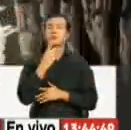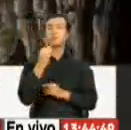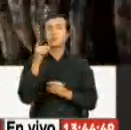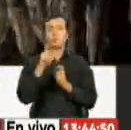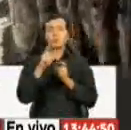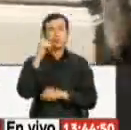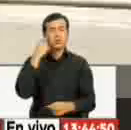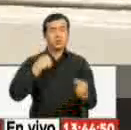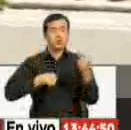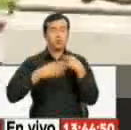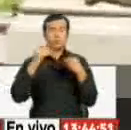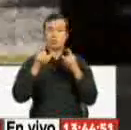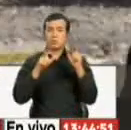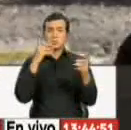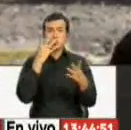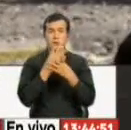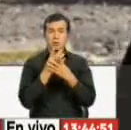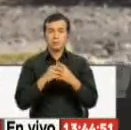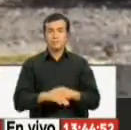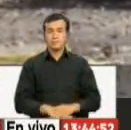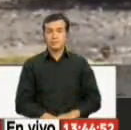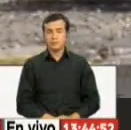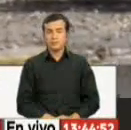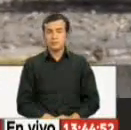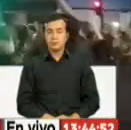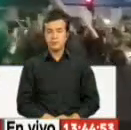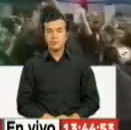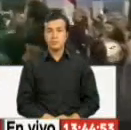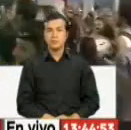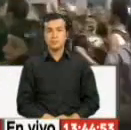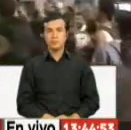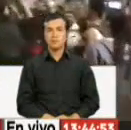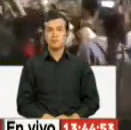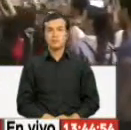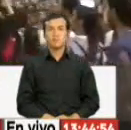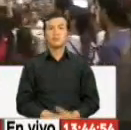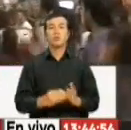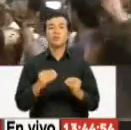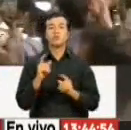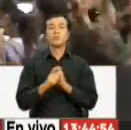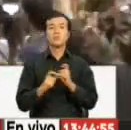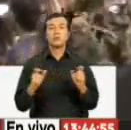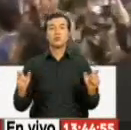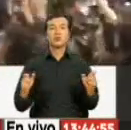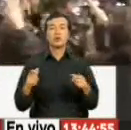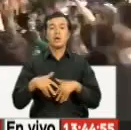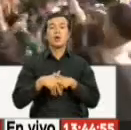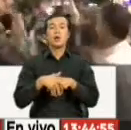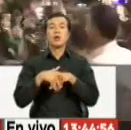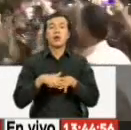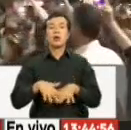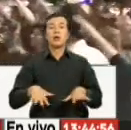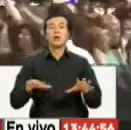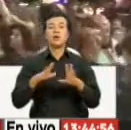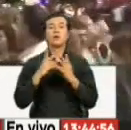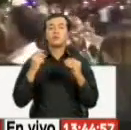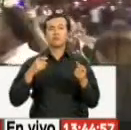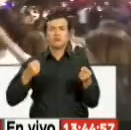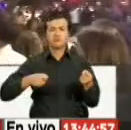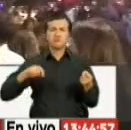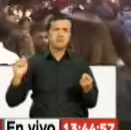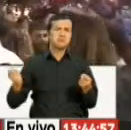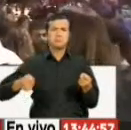de heridos y detenidos además cientos de personas salieron a las calles y con un cacerolazo